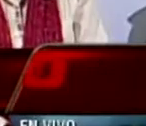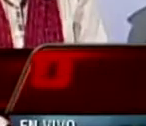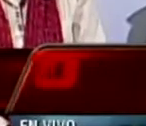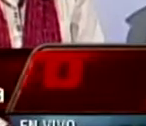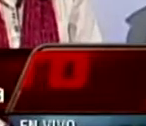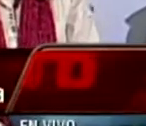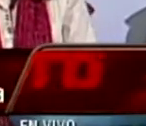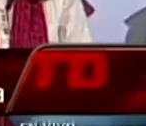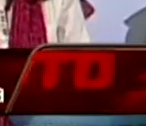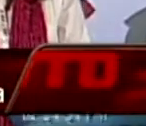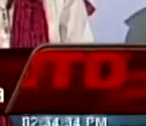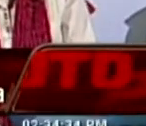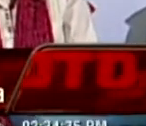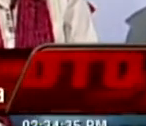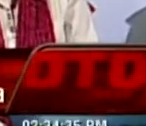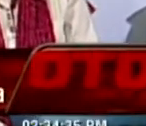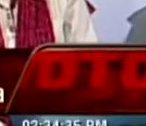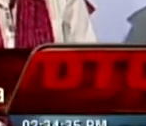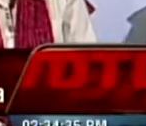Aquí el diálogo siempre ha existido.